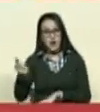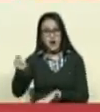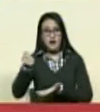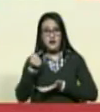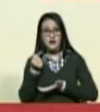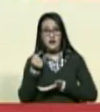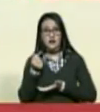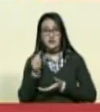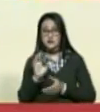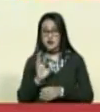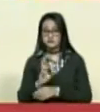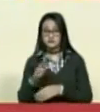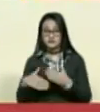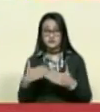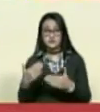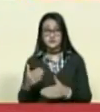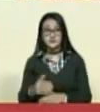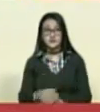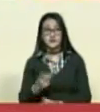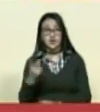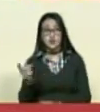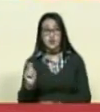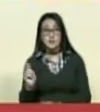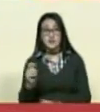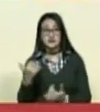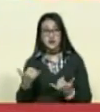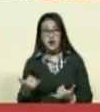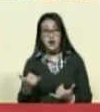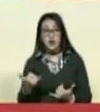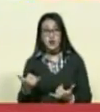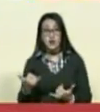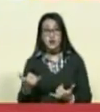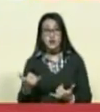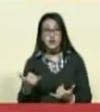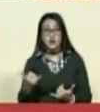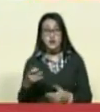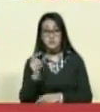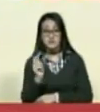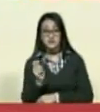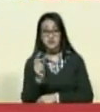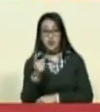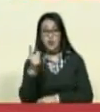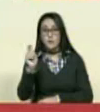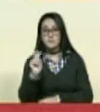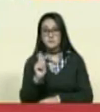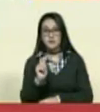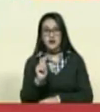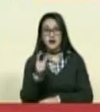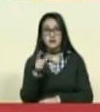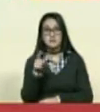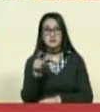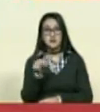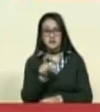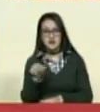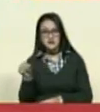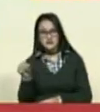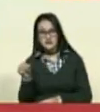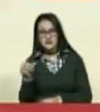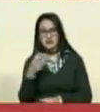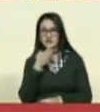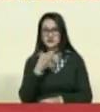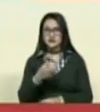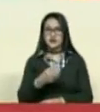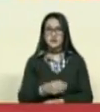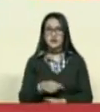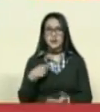ya inmediato. Dos meses ahorita. Dos meses ahora para nuestros pensionados y un mes en la primera empezando de diciembre.